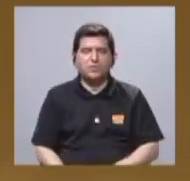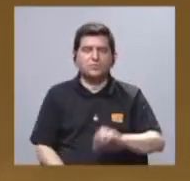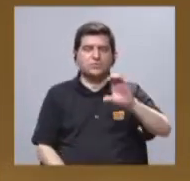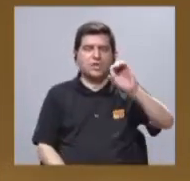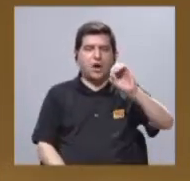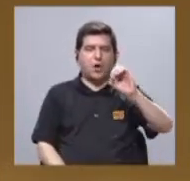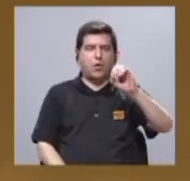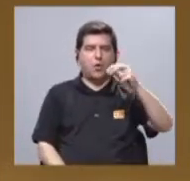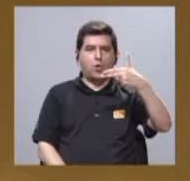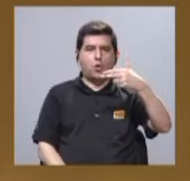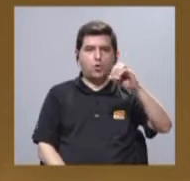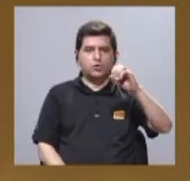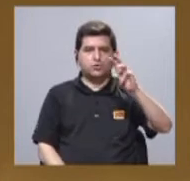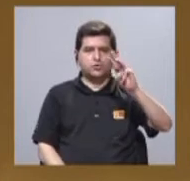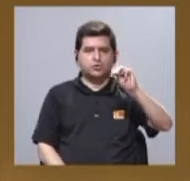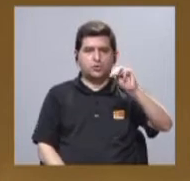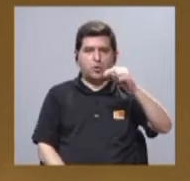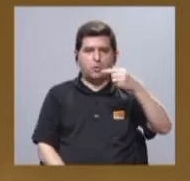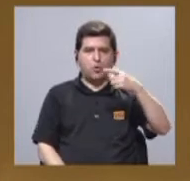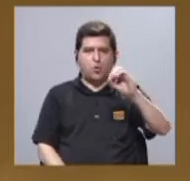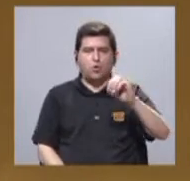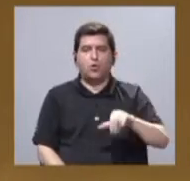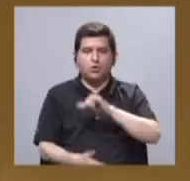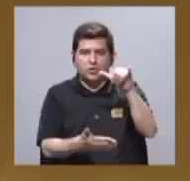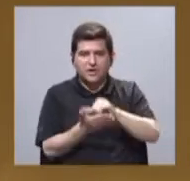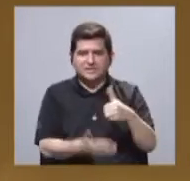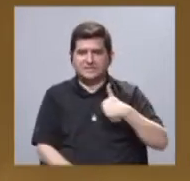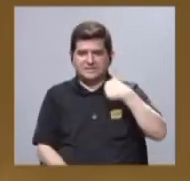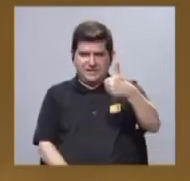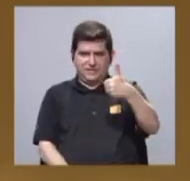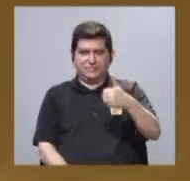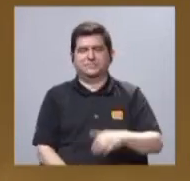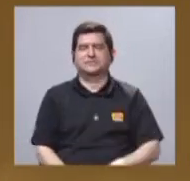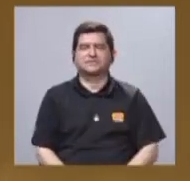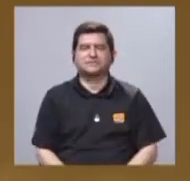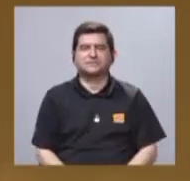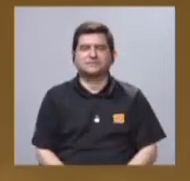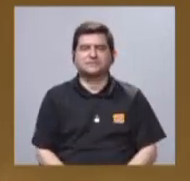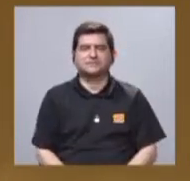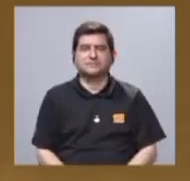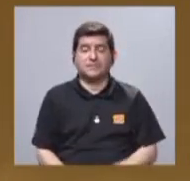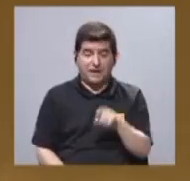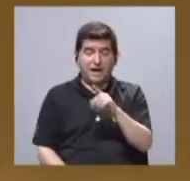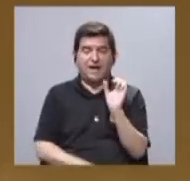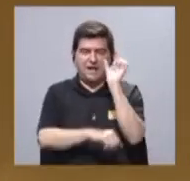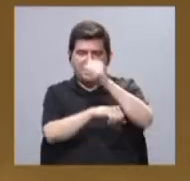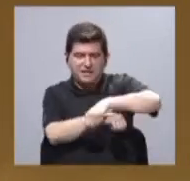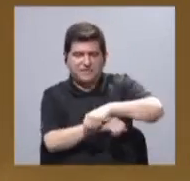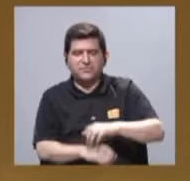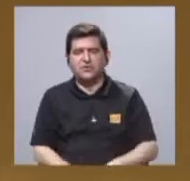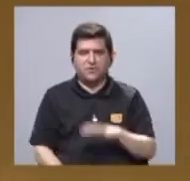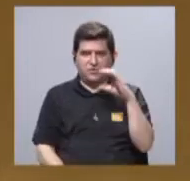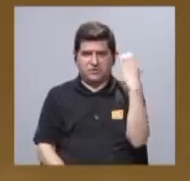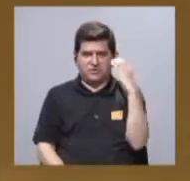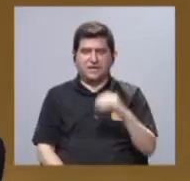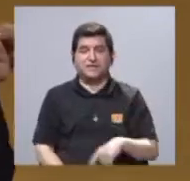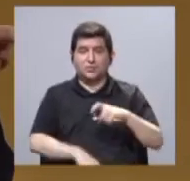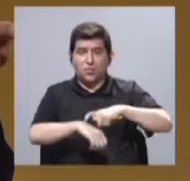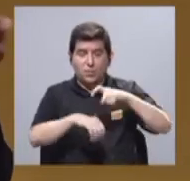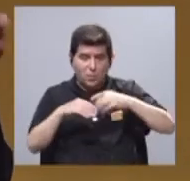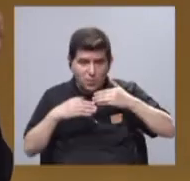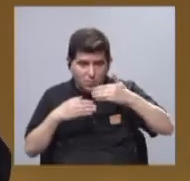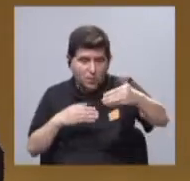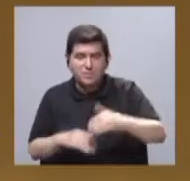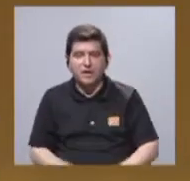un enfrentamiento en Ochomogo que ganó San José, con lo cual se lo